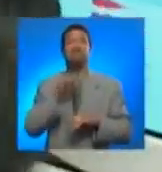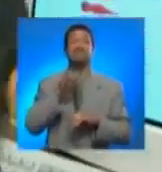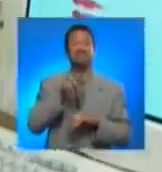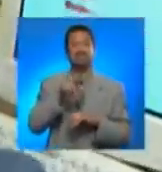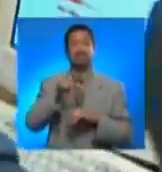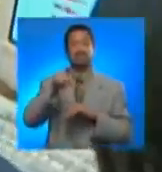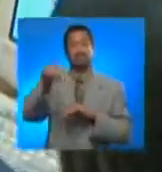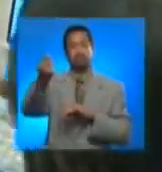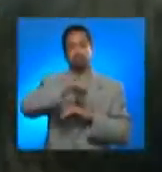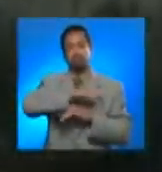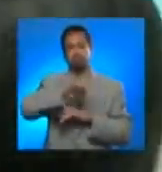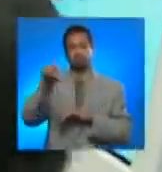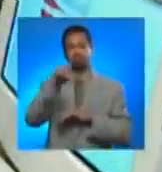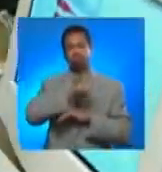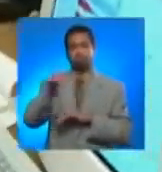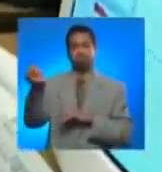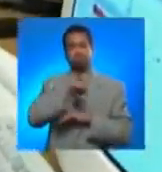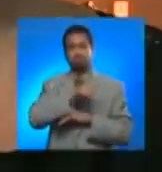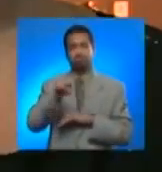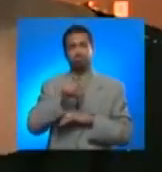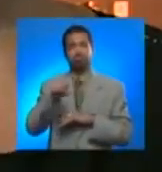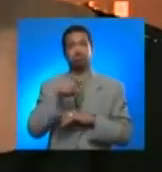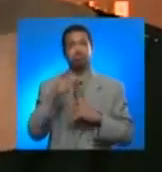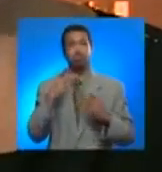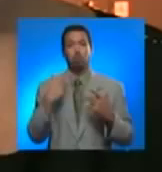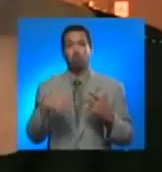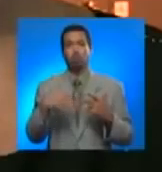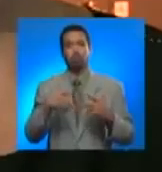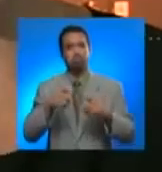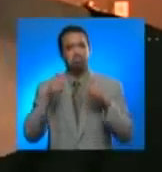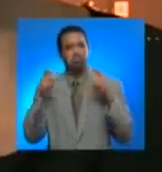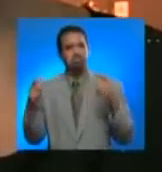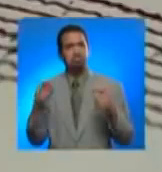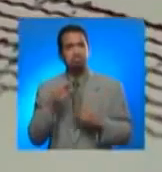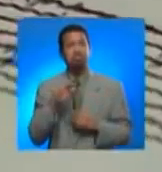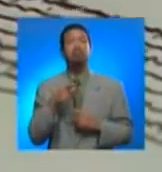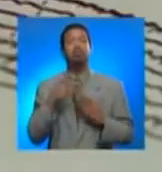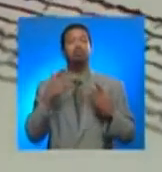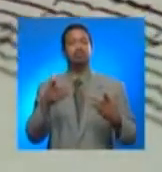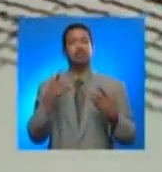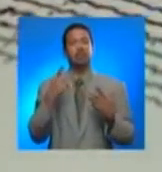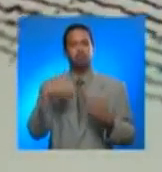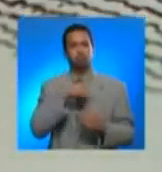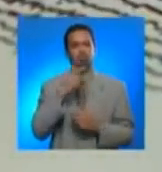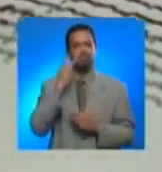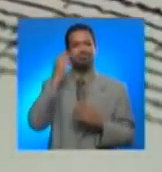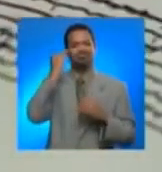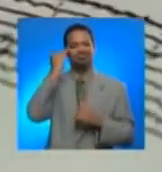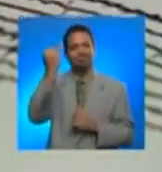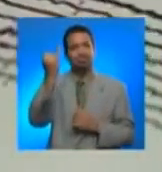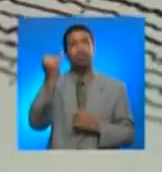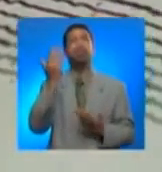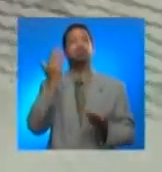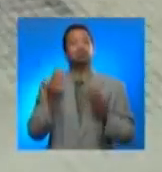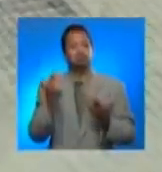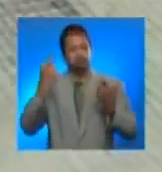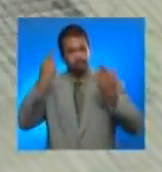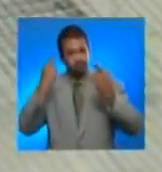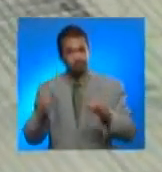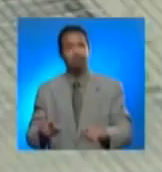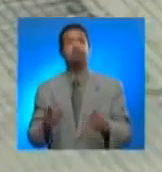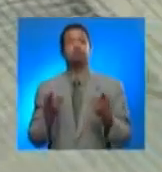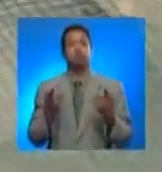Secheo, Caja de Muertos, Vieques y Culebra y las Islas Vírgenes. Todas estas estaciones envían su señal directamente o a través